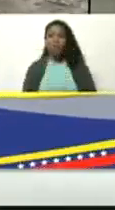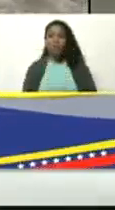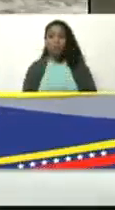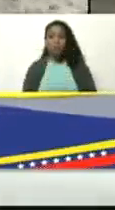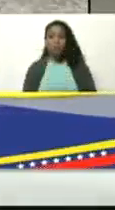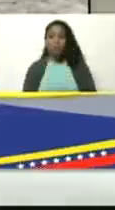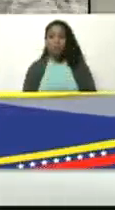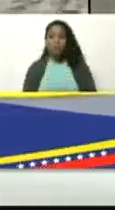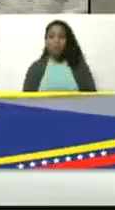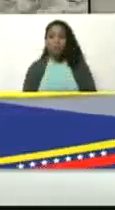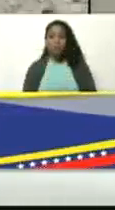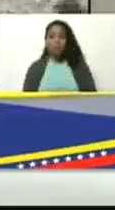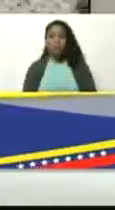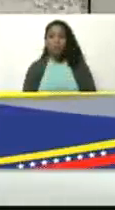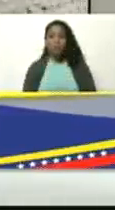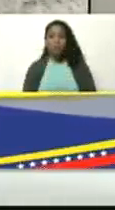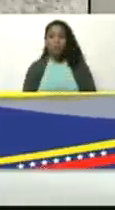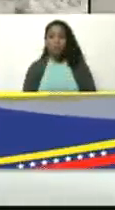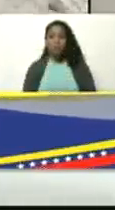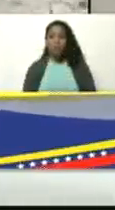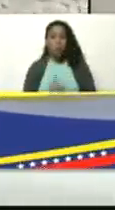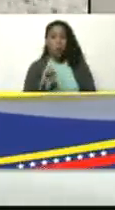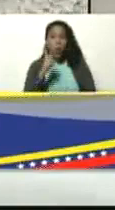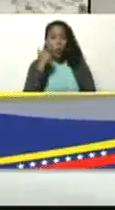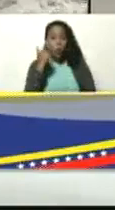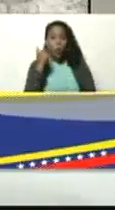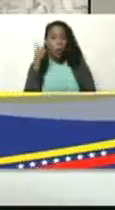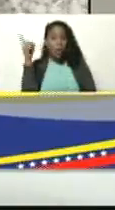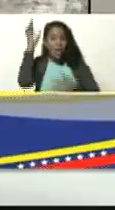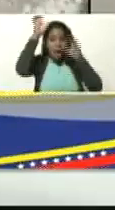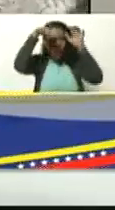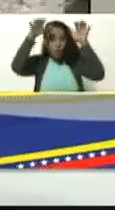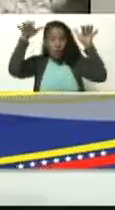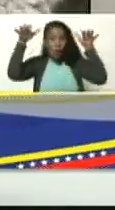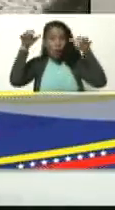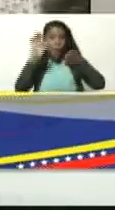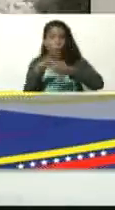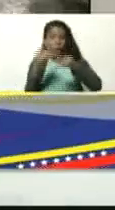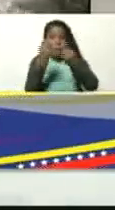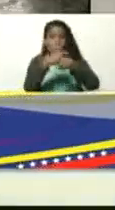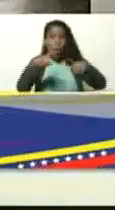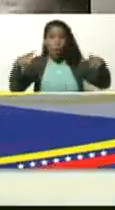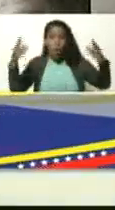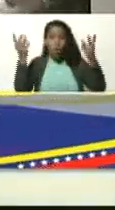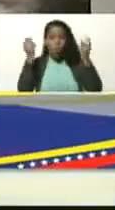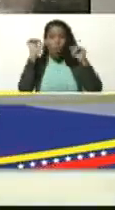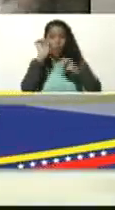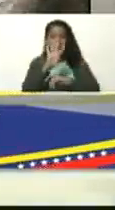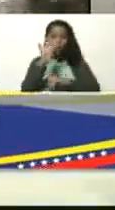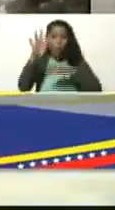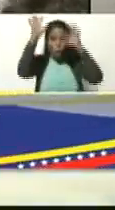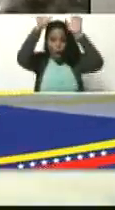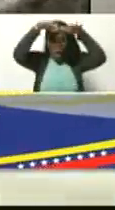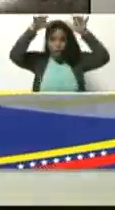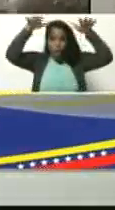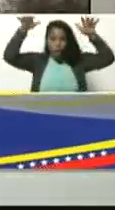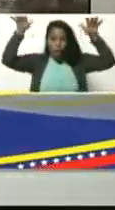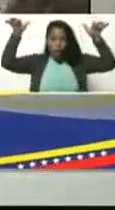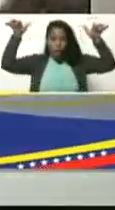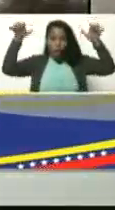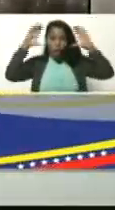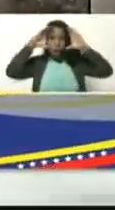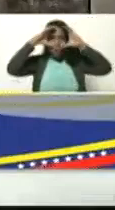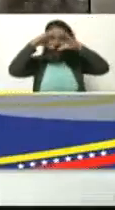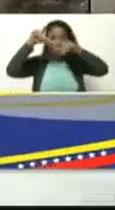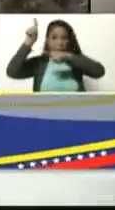anómala, inusual, de lluvia, por la onda tropical 44 se concentró allí. Y la